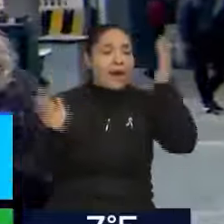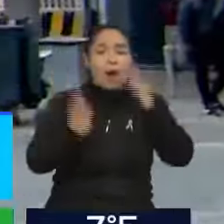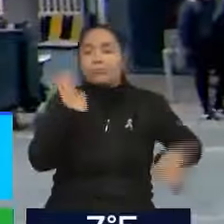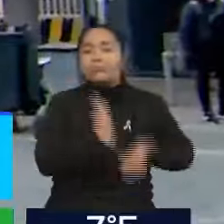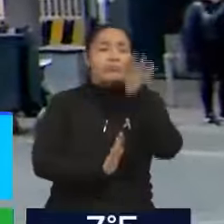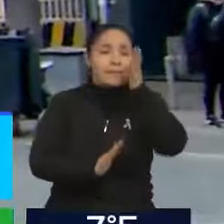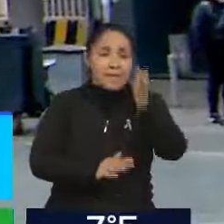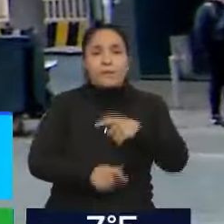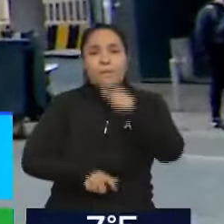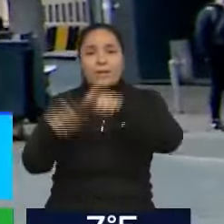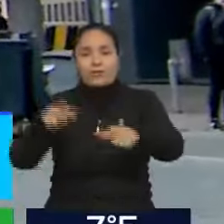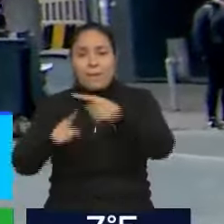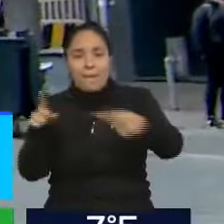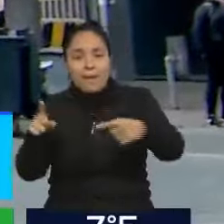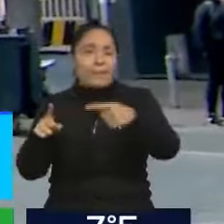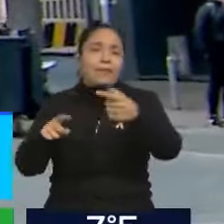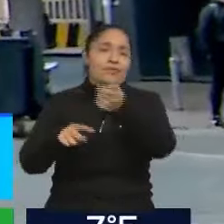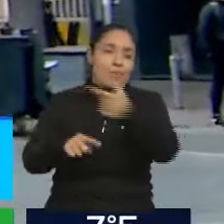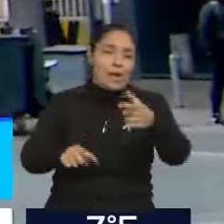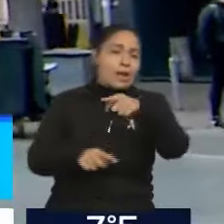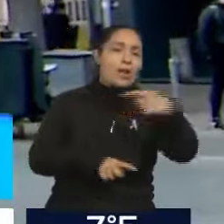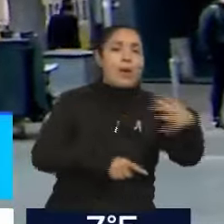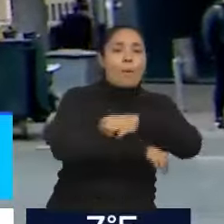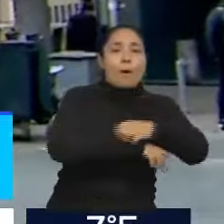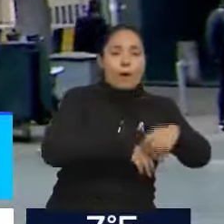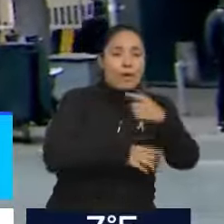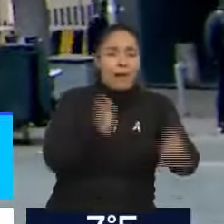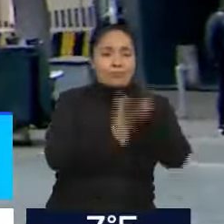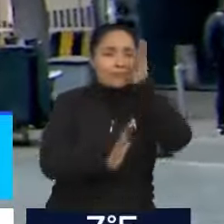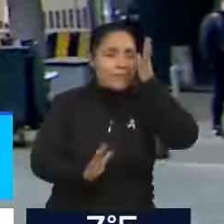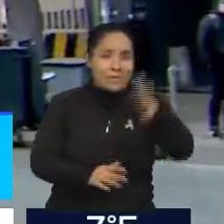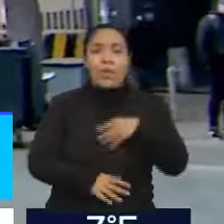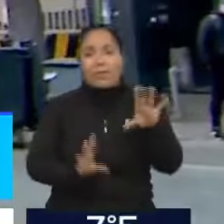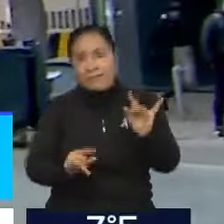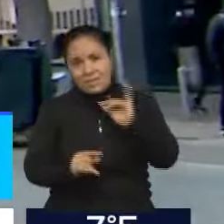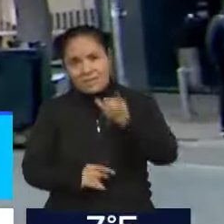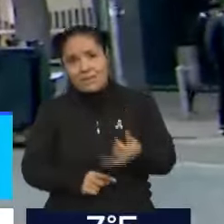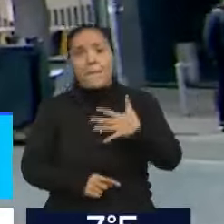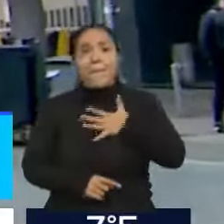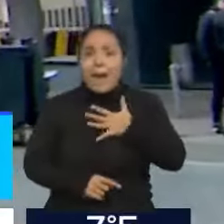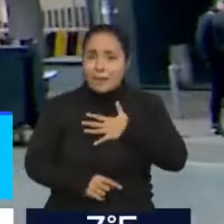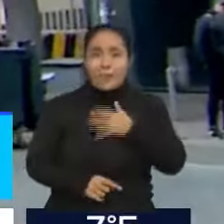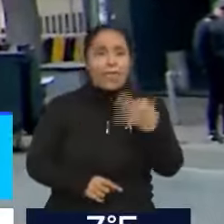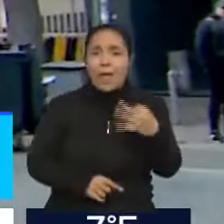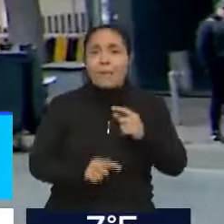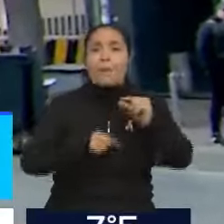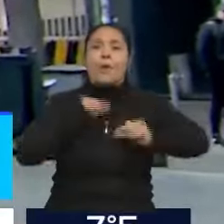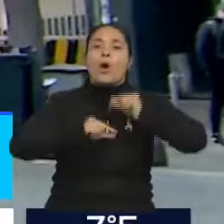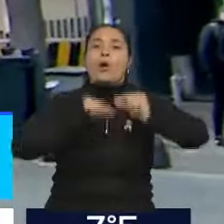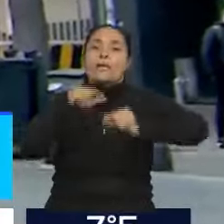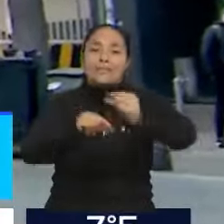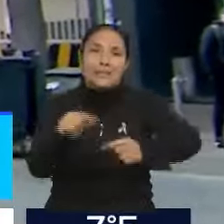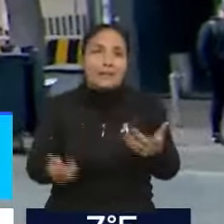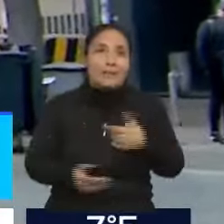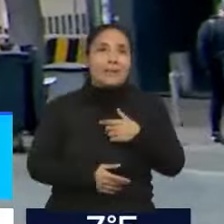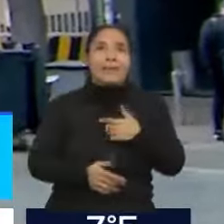a la clase media, a la clase baja, son dolorosos. A mi entender, por ahí tienen que ser un poco más progresivos, porque no se